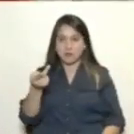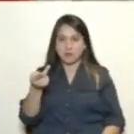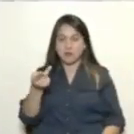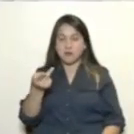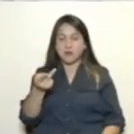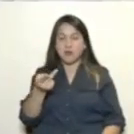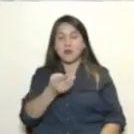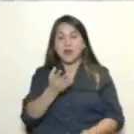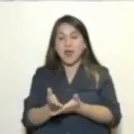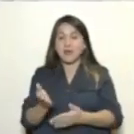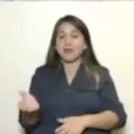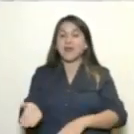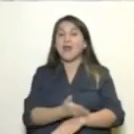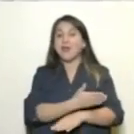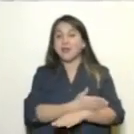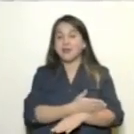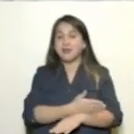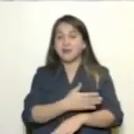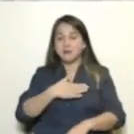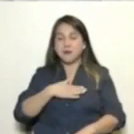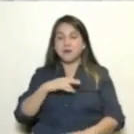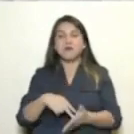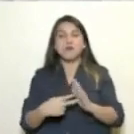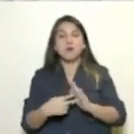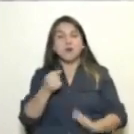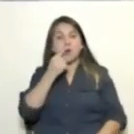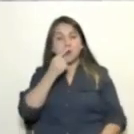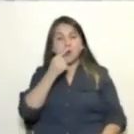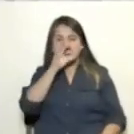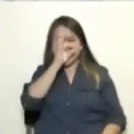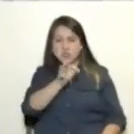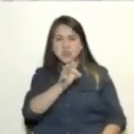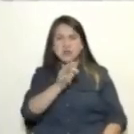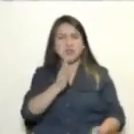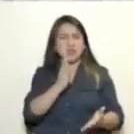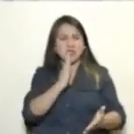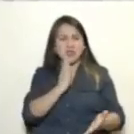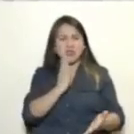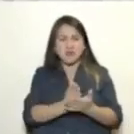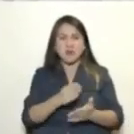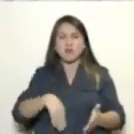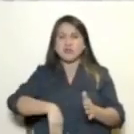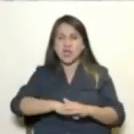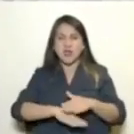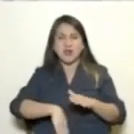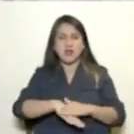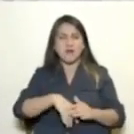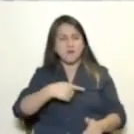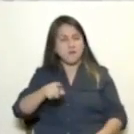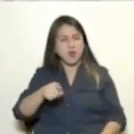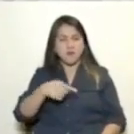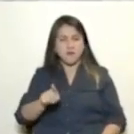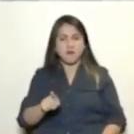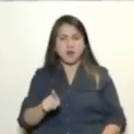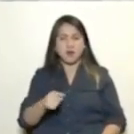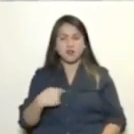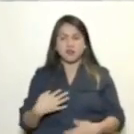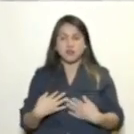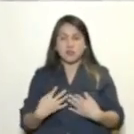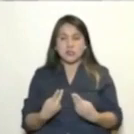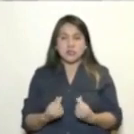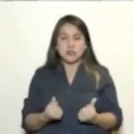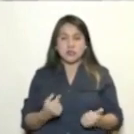Porque hasta antes de eso, mi problema era Pinochet y cómo lo sacamos. Y tuve la sensación, no me di